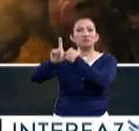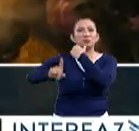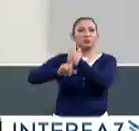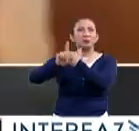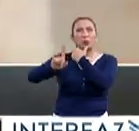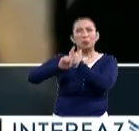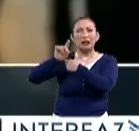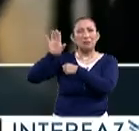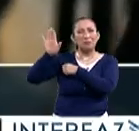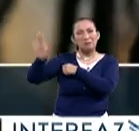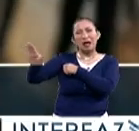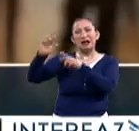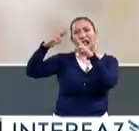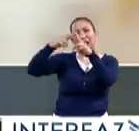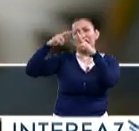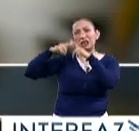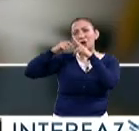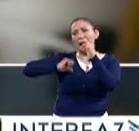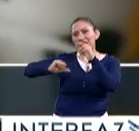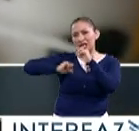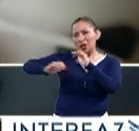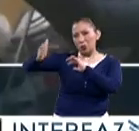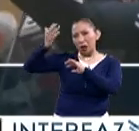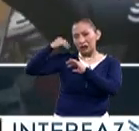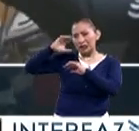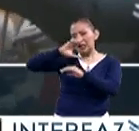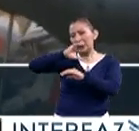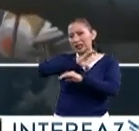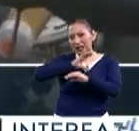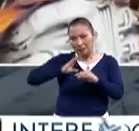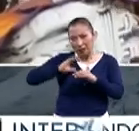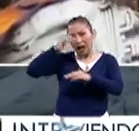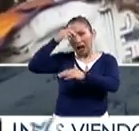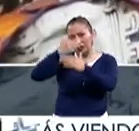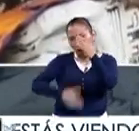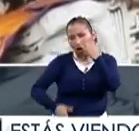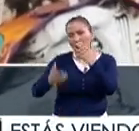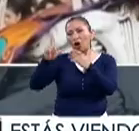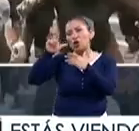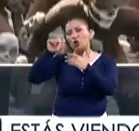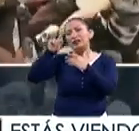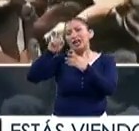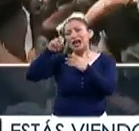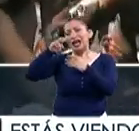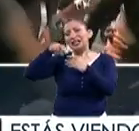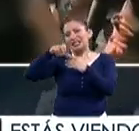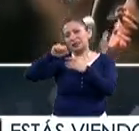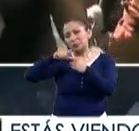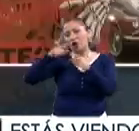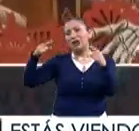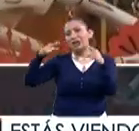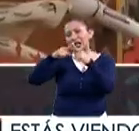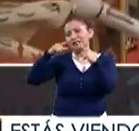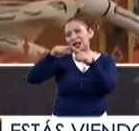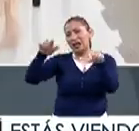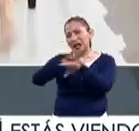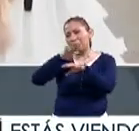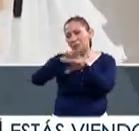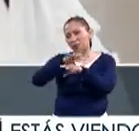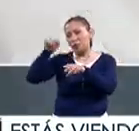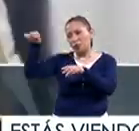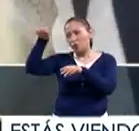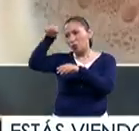crisis de las religiones tradicionales, del cristianismo, el catolicismo, el luteranismo, las iglesias reformadas,